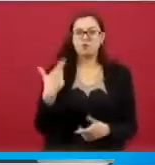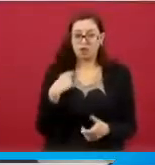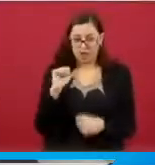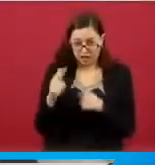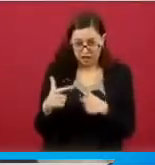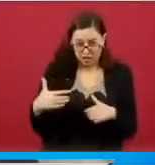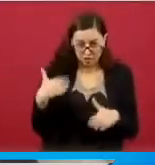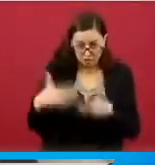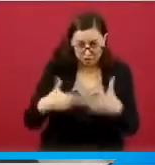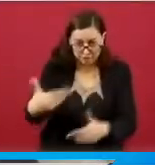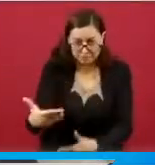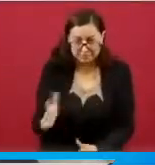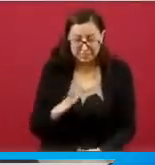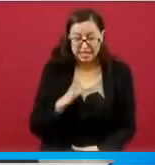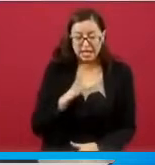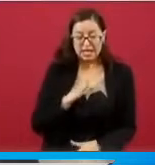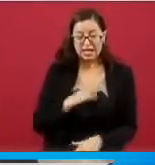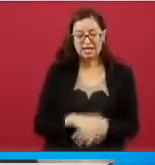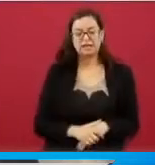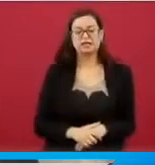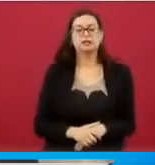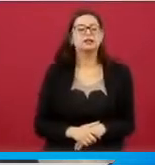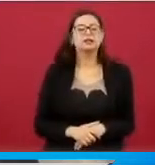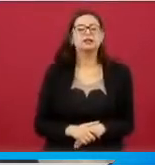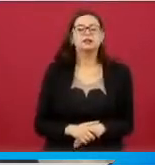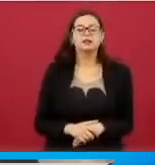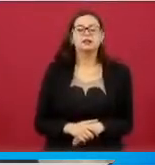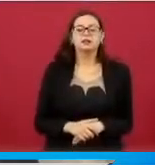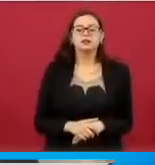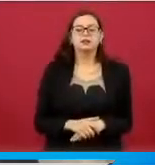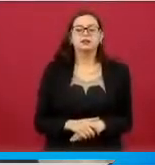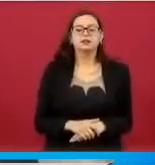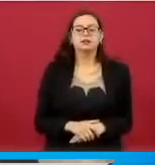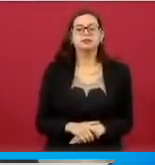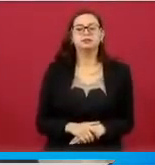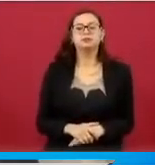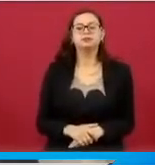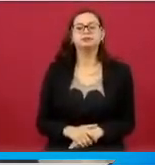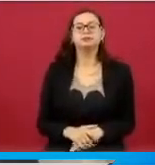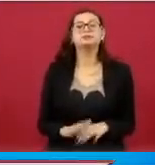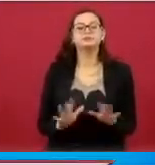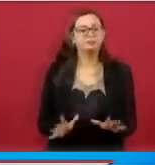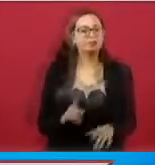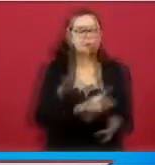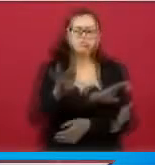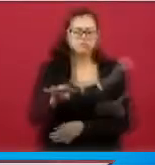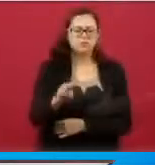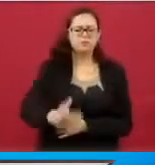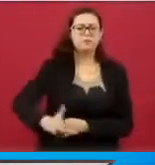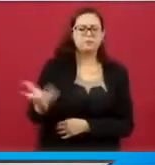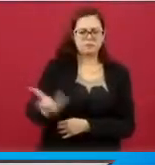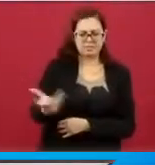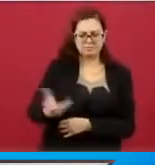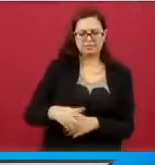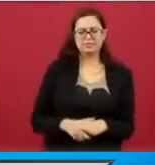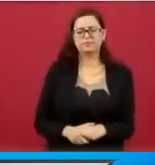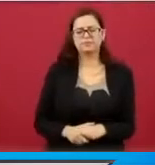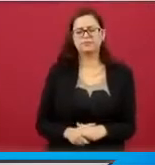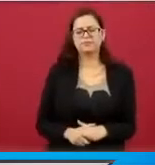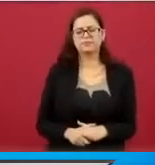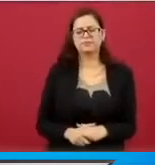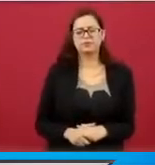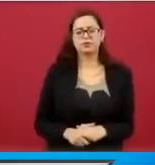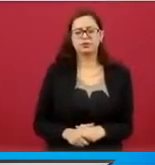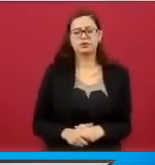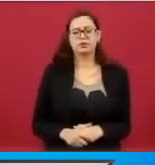Fórmula 1 y NFL. Lo que ya está contratado se respeta. No sé cómo